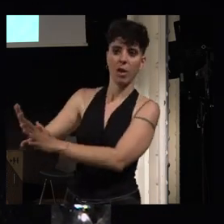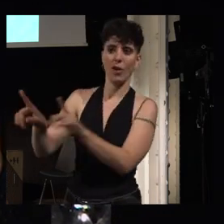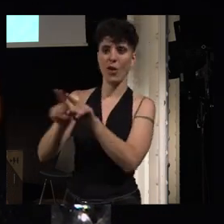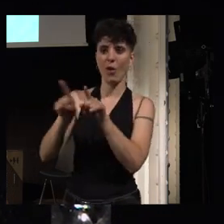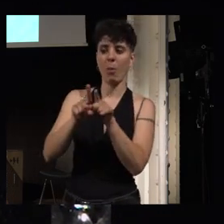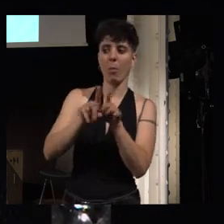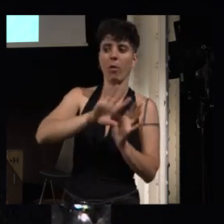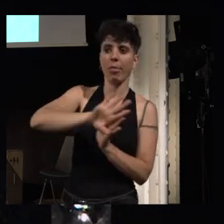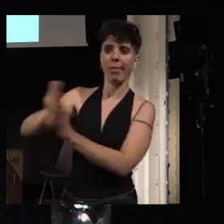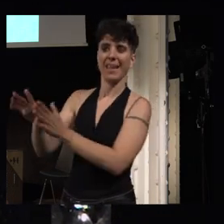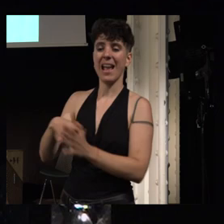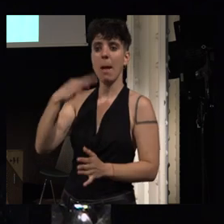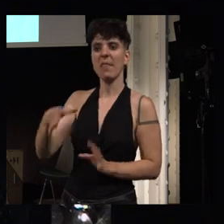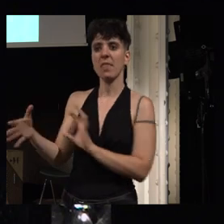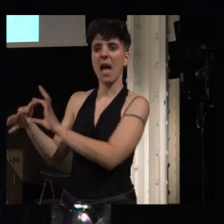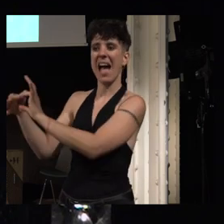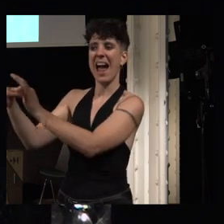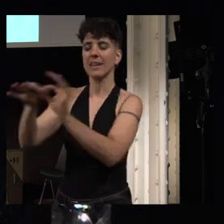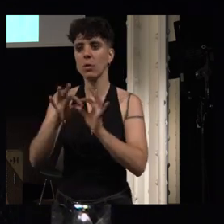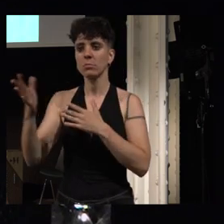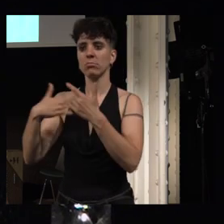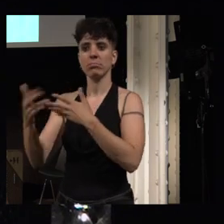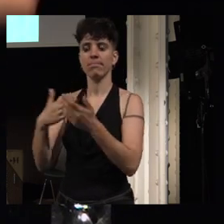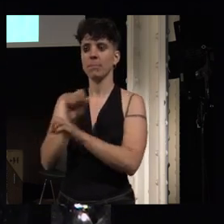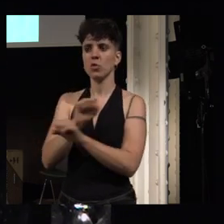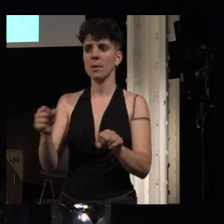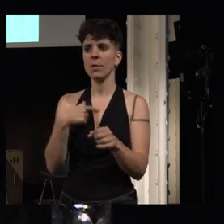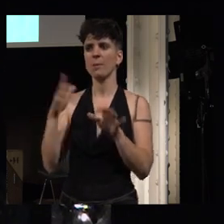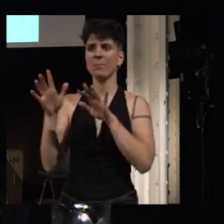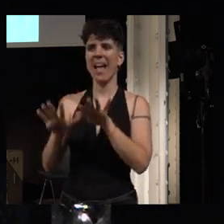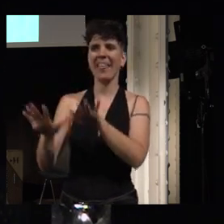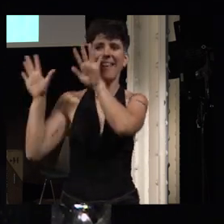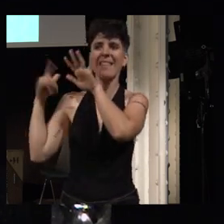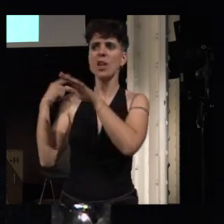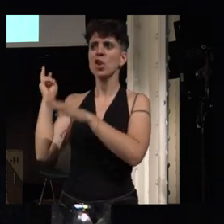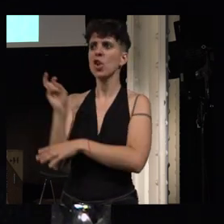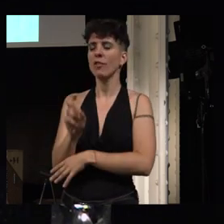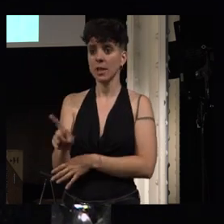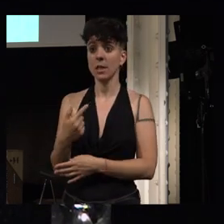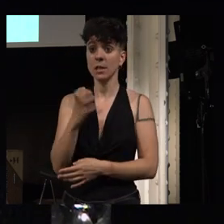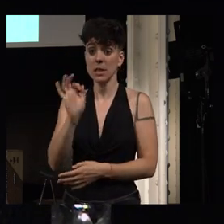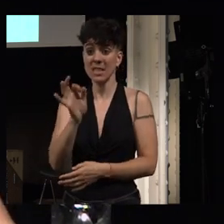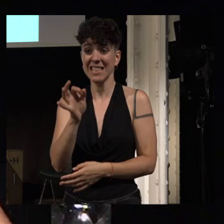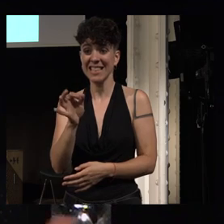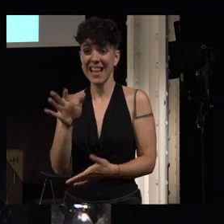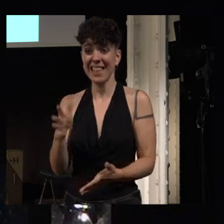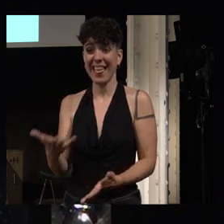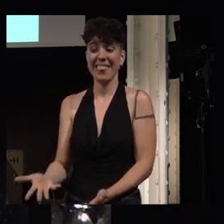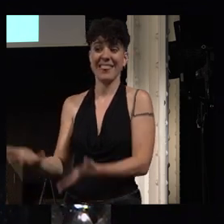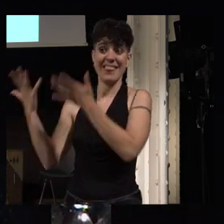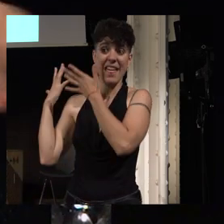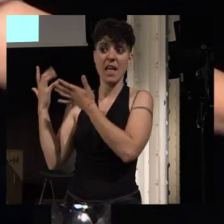perdido nuestra capacidad de articularnos, y de hecho por eso hay mucha gente que venía a esta jornada y decía, hacía 10 años que no venía tal, tal, tal, tal. Sí, sí, es que hace 10 años que hemos sido,